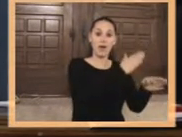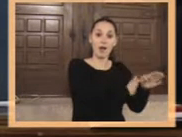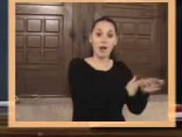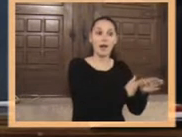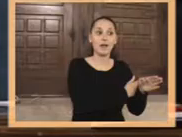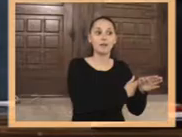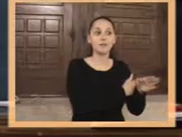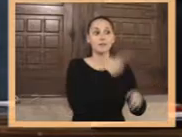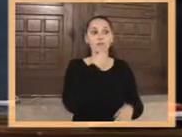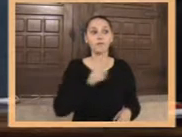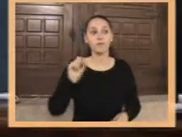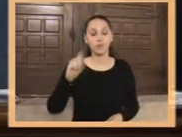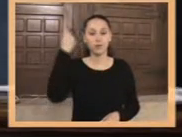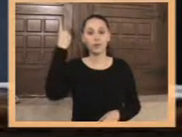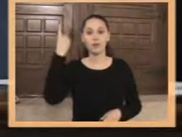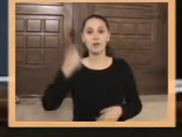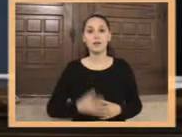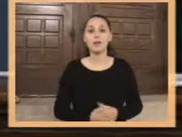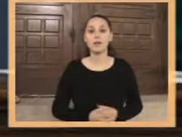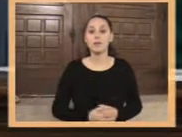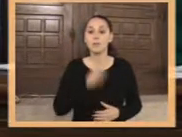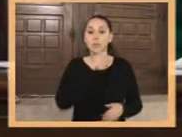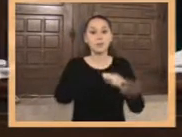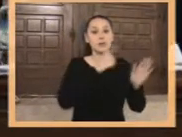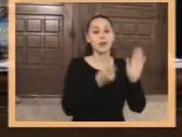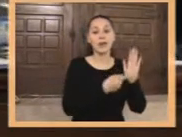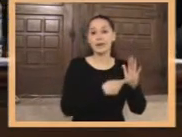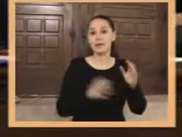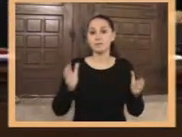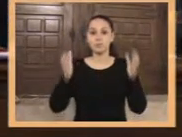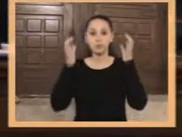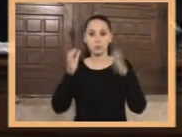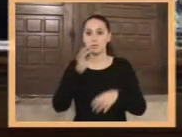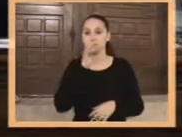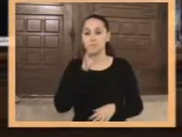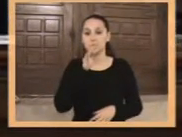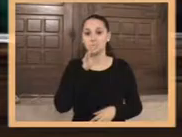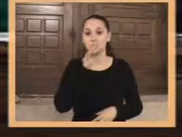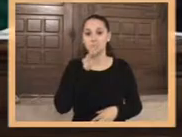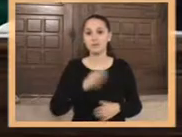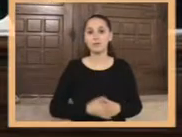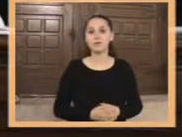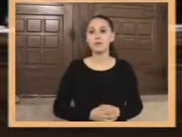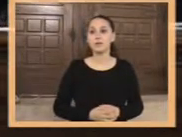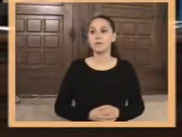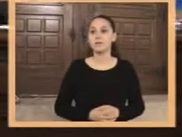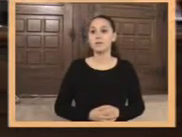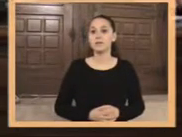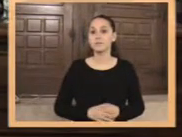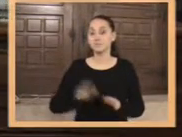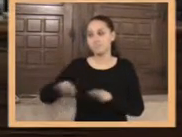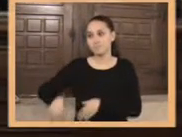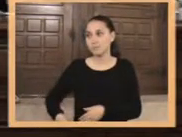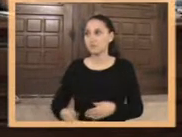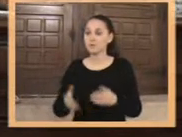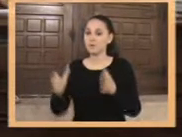no cuando esté ya totalmente aprobado. La última palabra, instarle a que voten a favor la